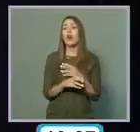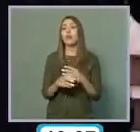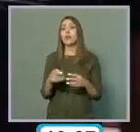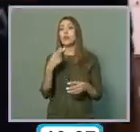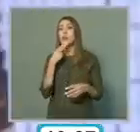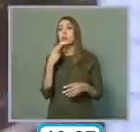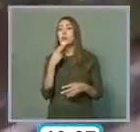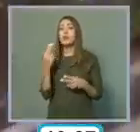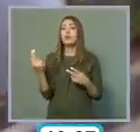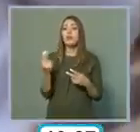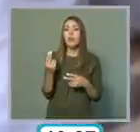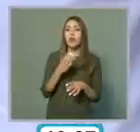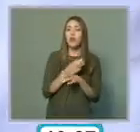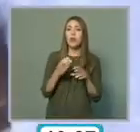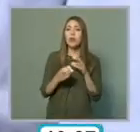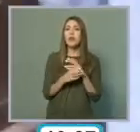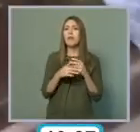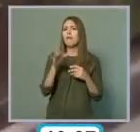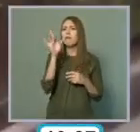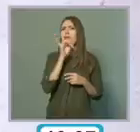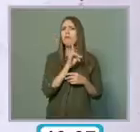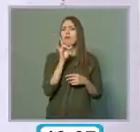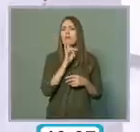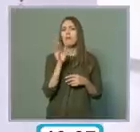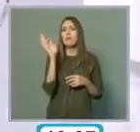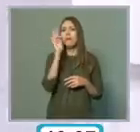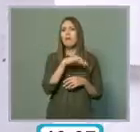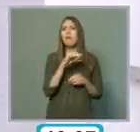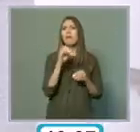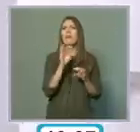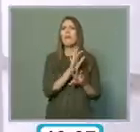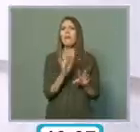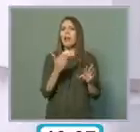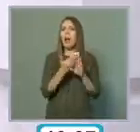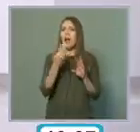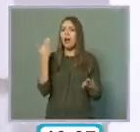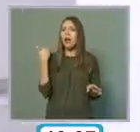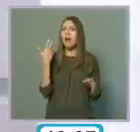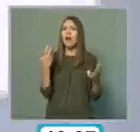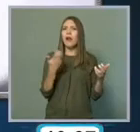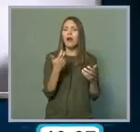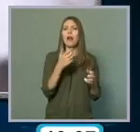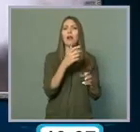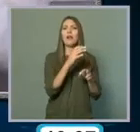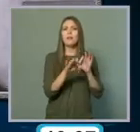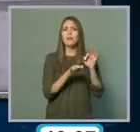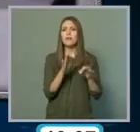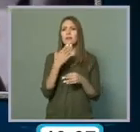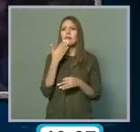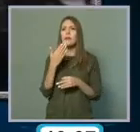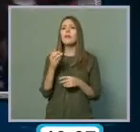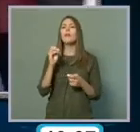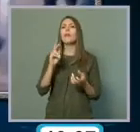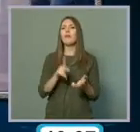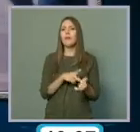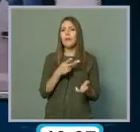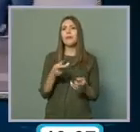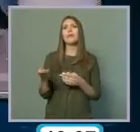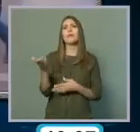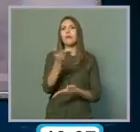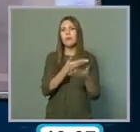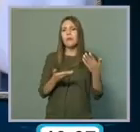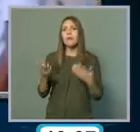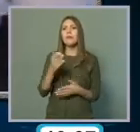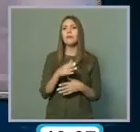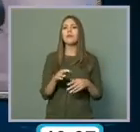que eran, que eran falsos, falsos. o que ya se habían atendido hacía un tiempo, pero que por alguna extraña razón volvían a circular. Tuvimos otro caso en la Ciudad